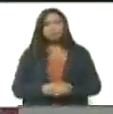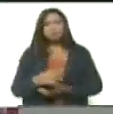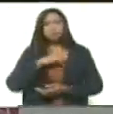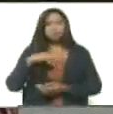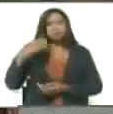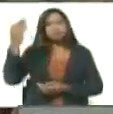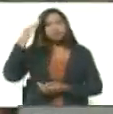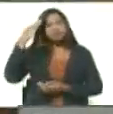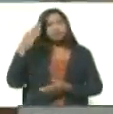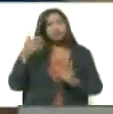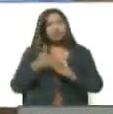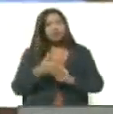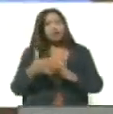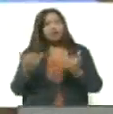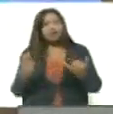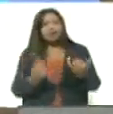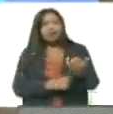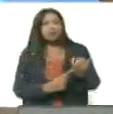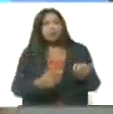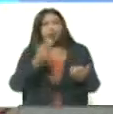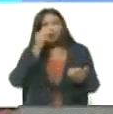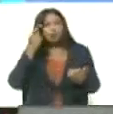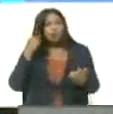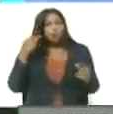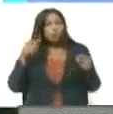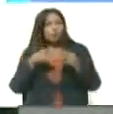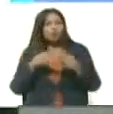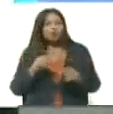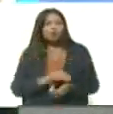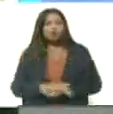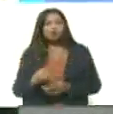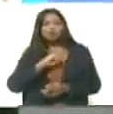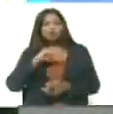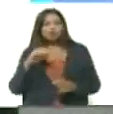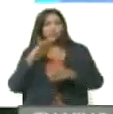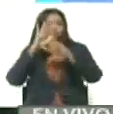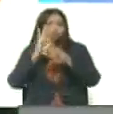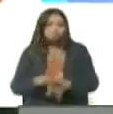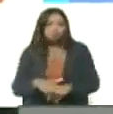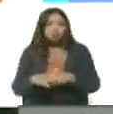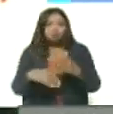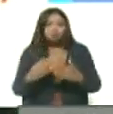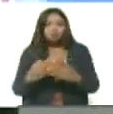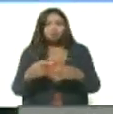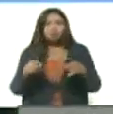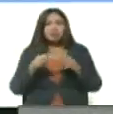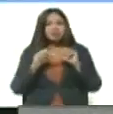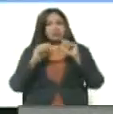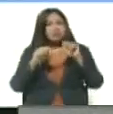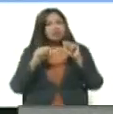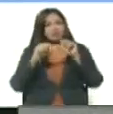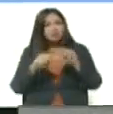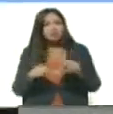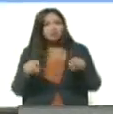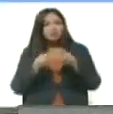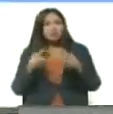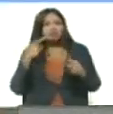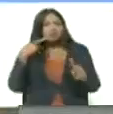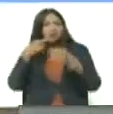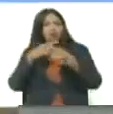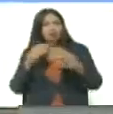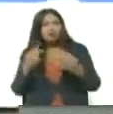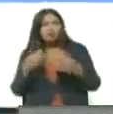ahora, hermanas y hermanos, que los derrotamos y los derrotaremos por la vía